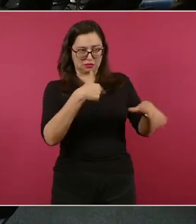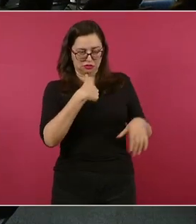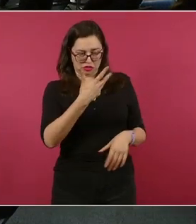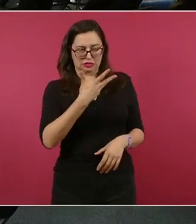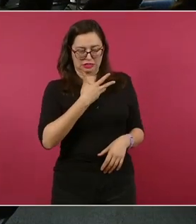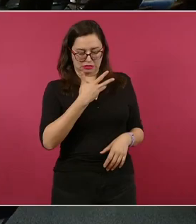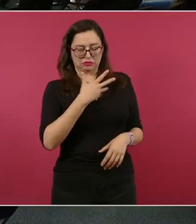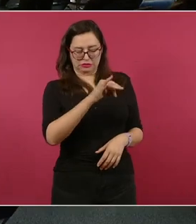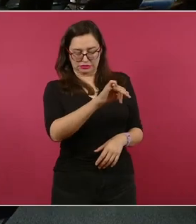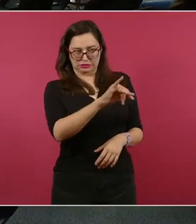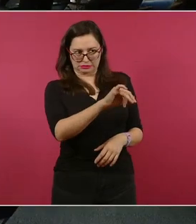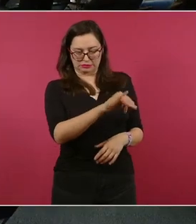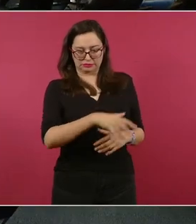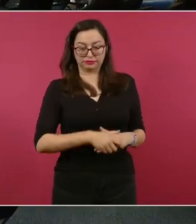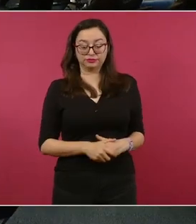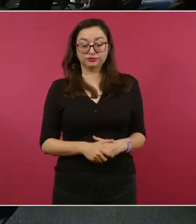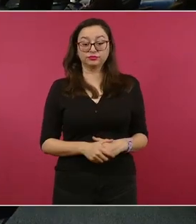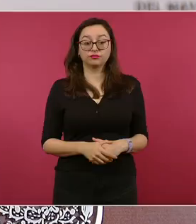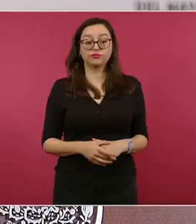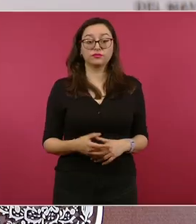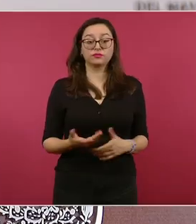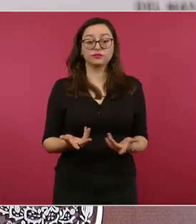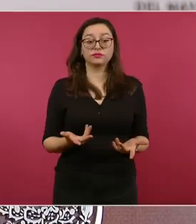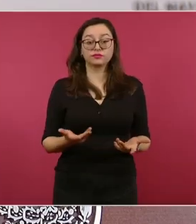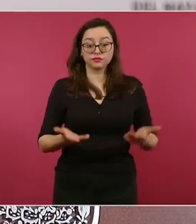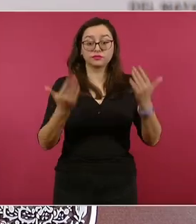pero sí, me interesa la de pobreza.